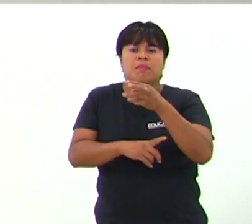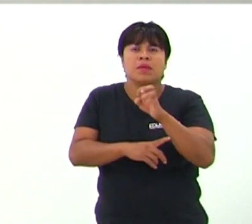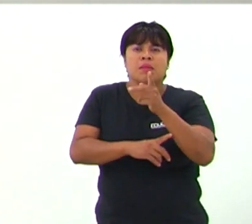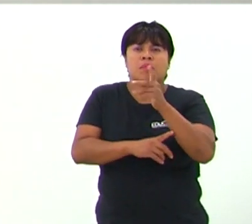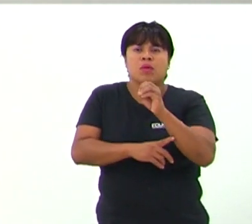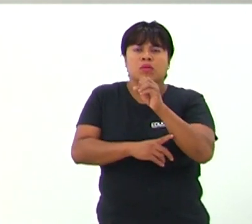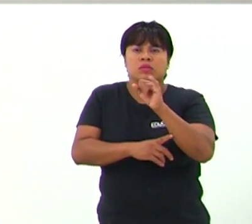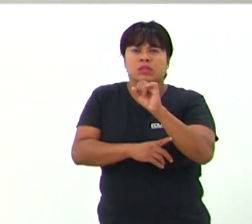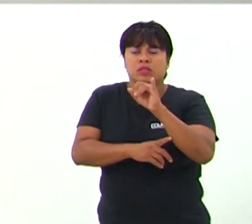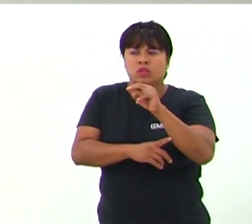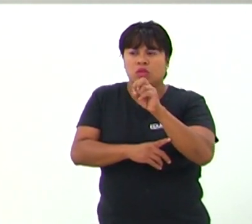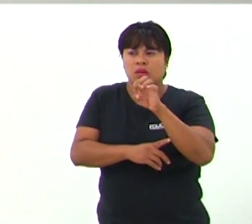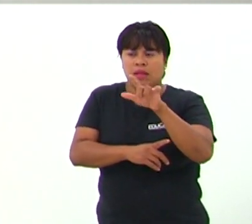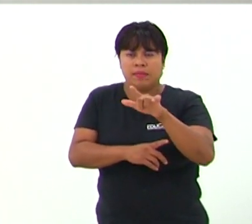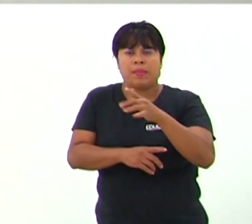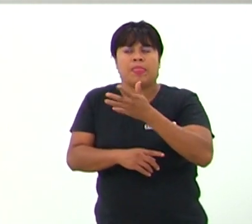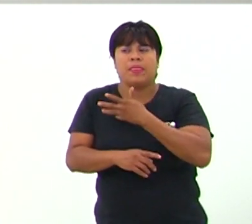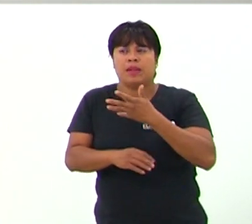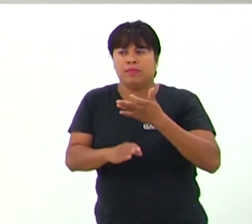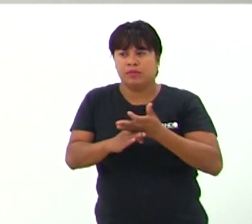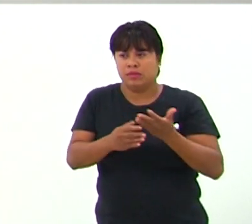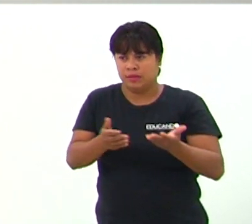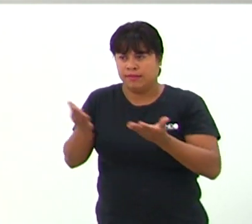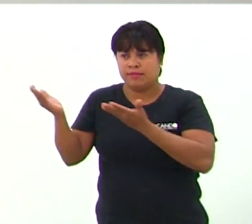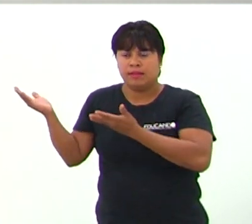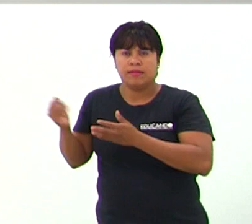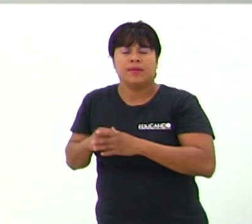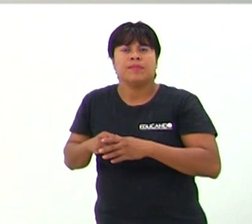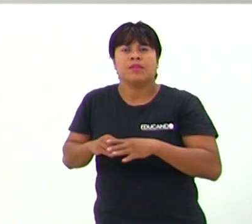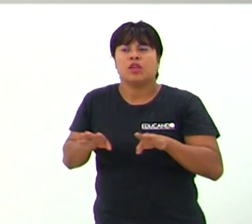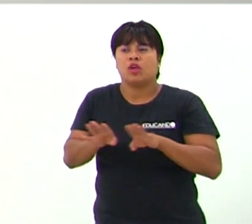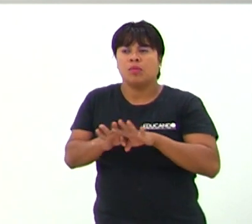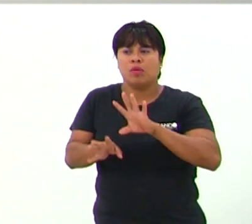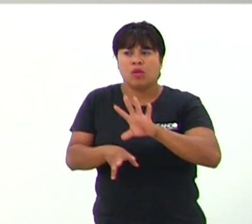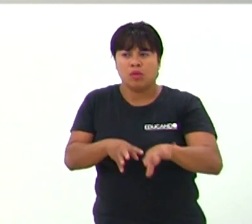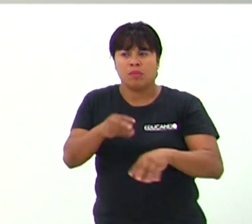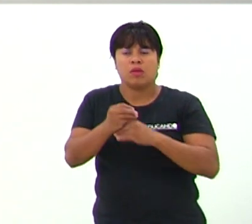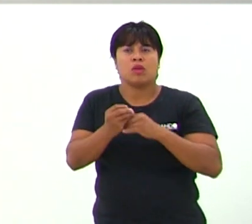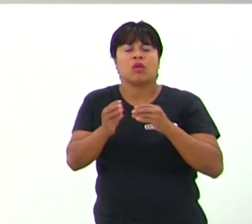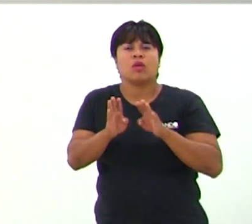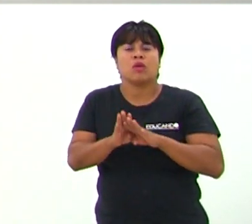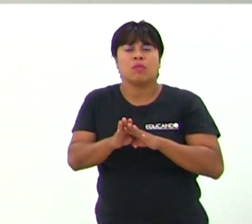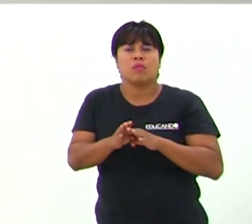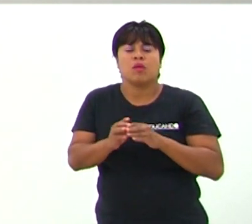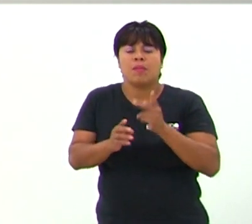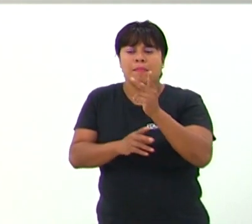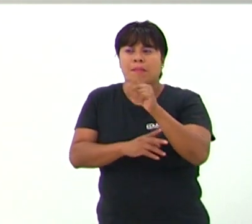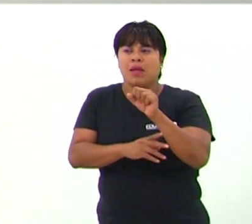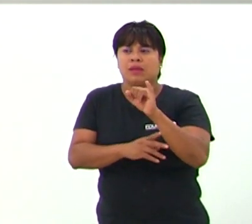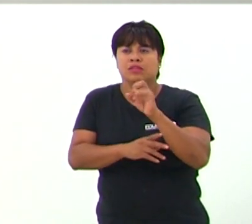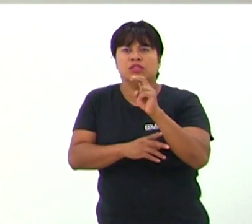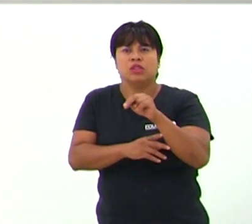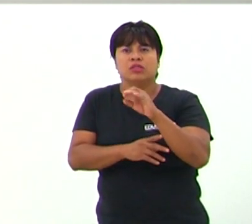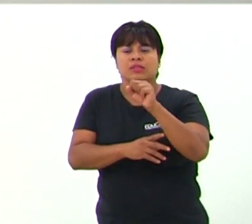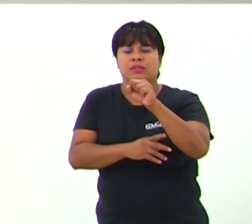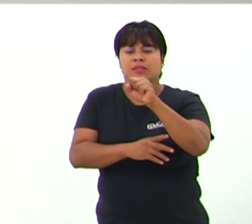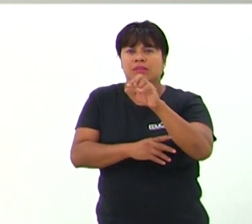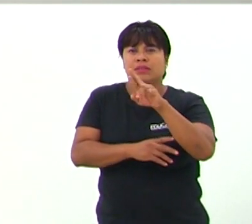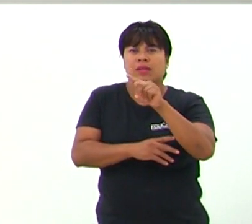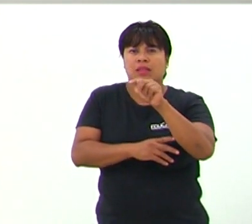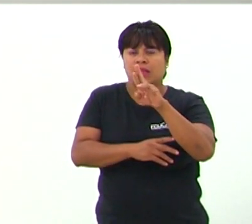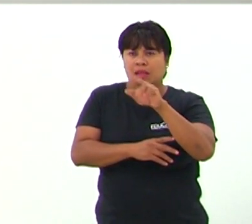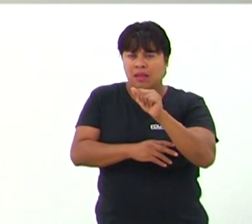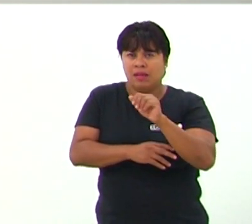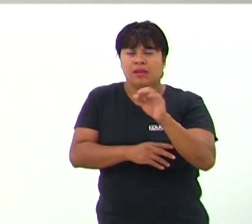preposicional. Tenemos de este lado el complemento, compasión certera. Bien,